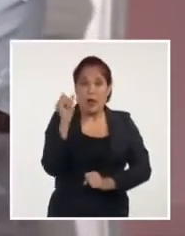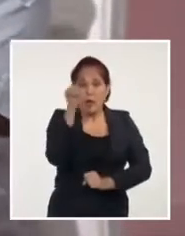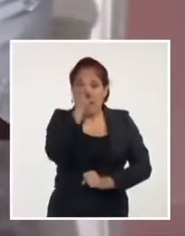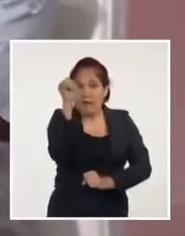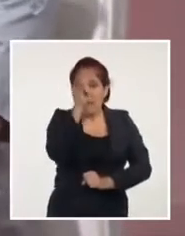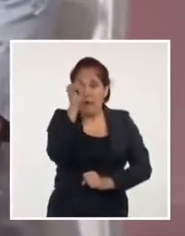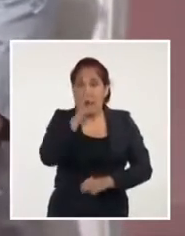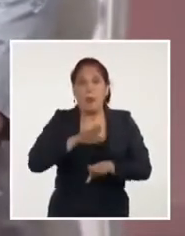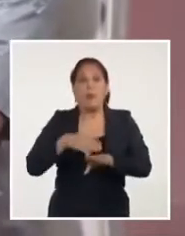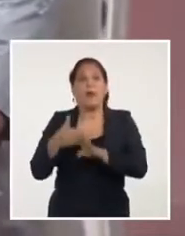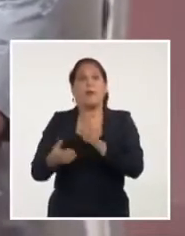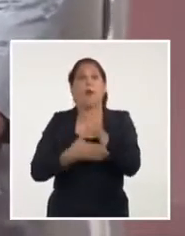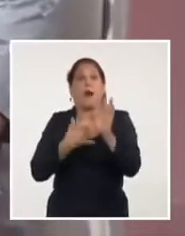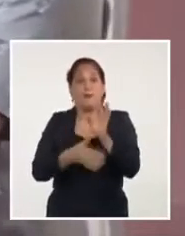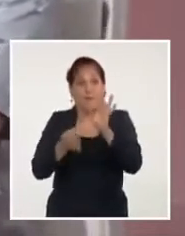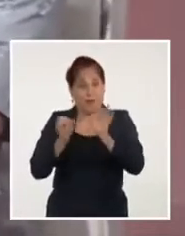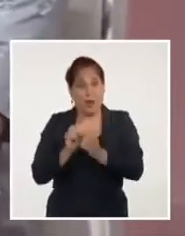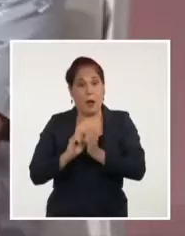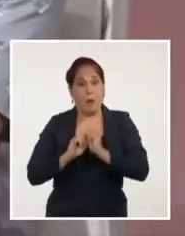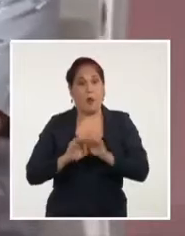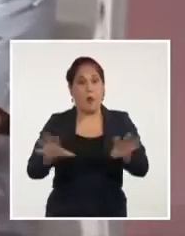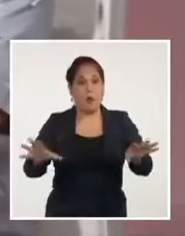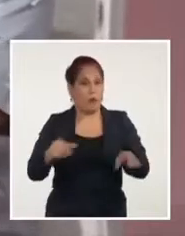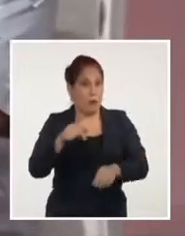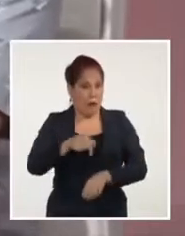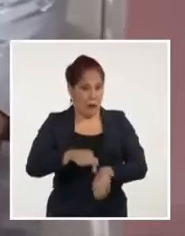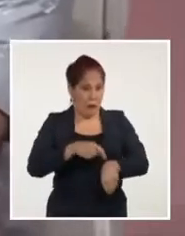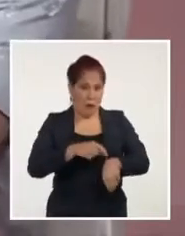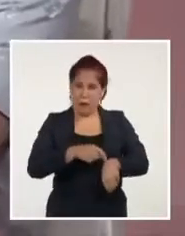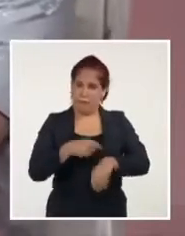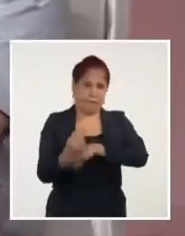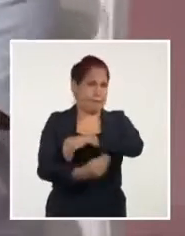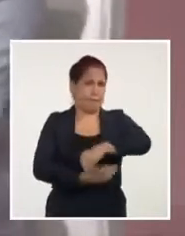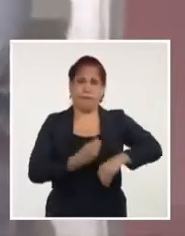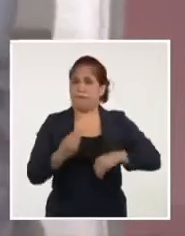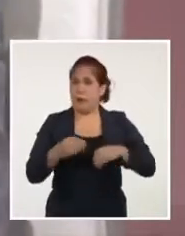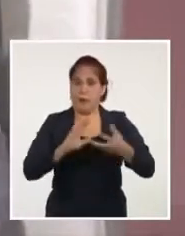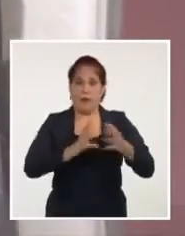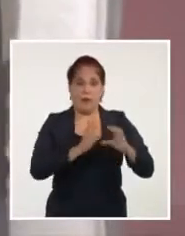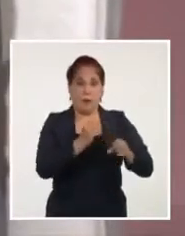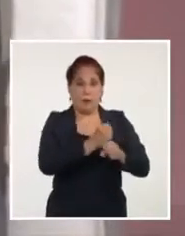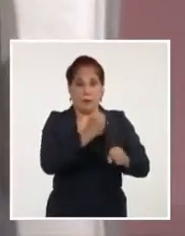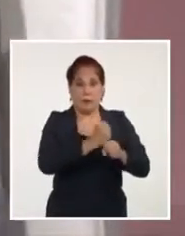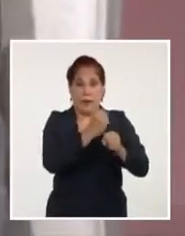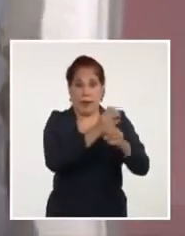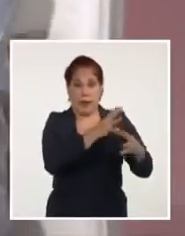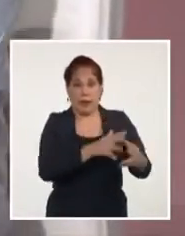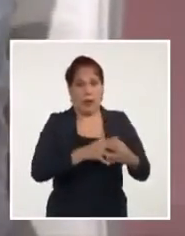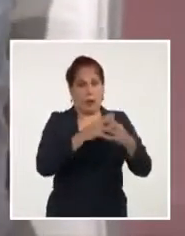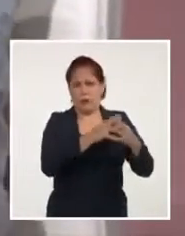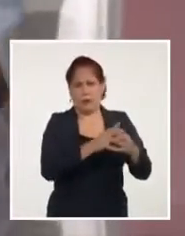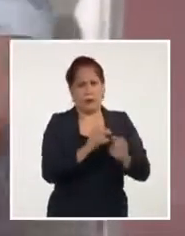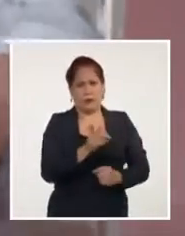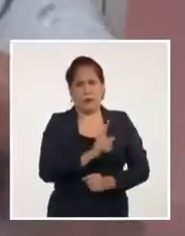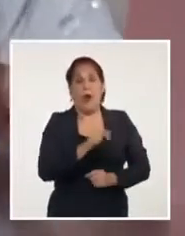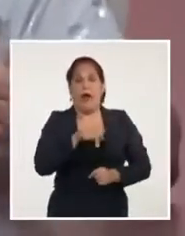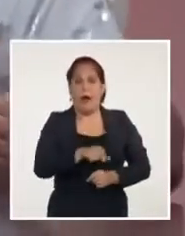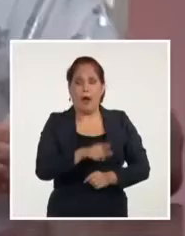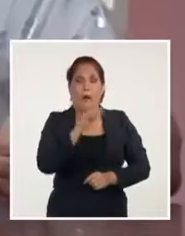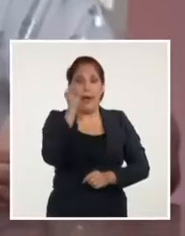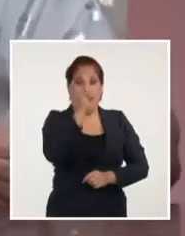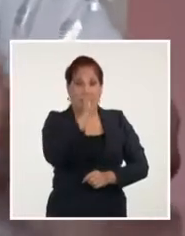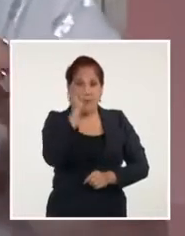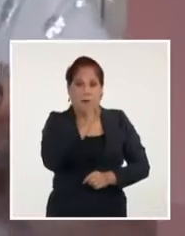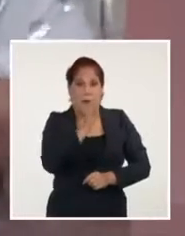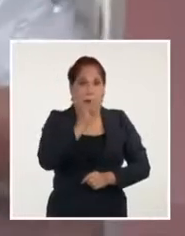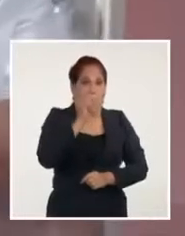su profesión. Resulta que esa no es la forma de trabajar ni los grandes medios, como lo hemos podido ver acá, ni todo el sistema que